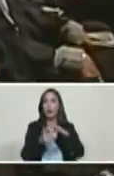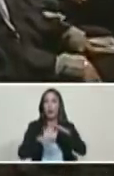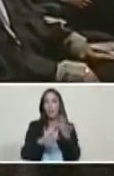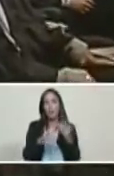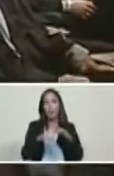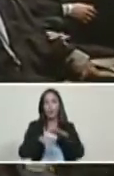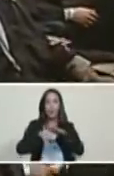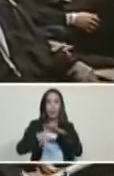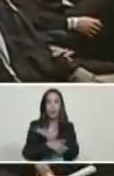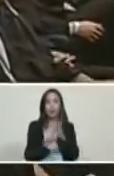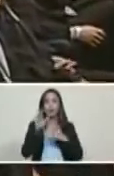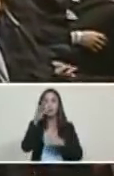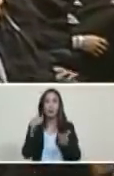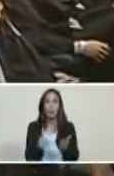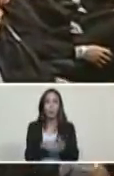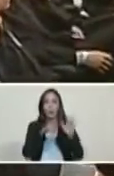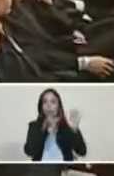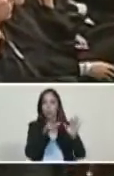formando